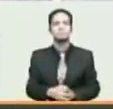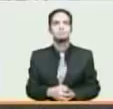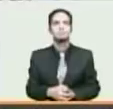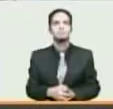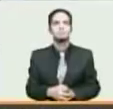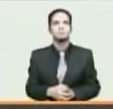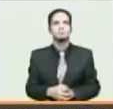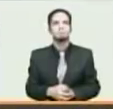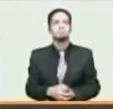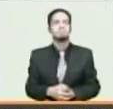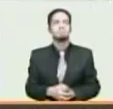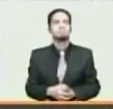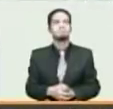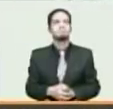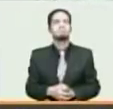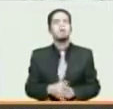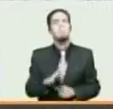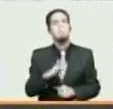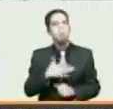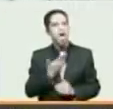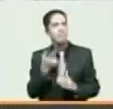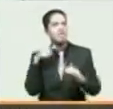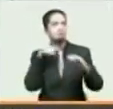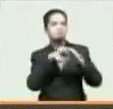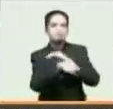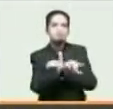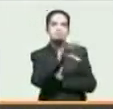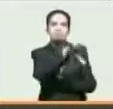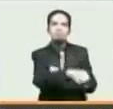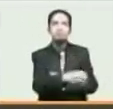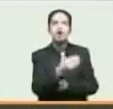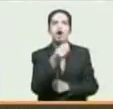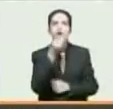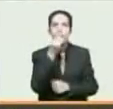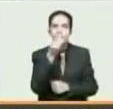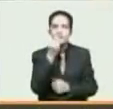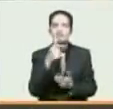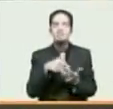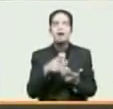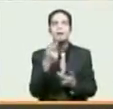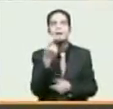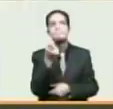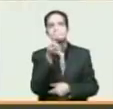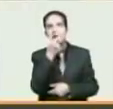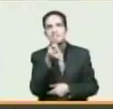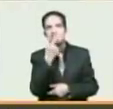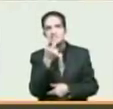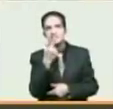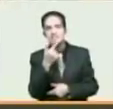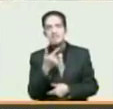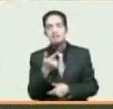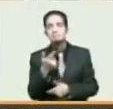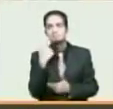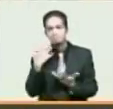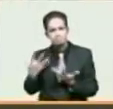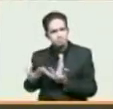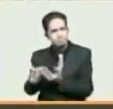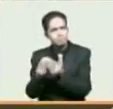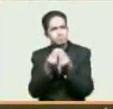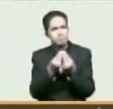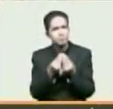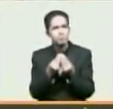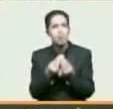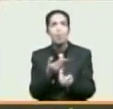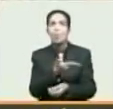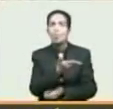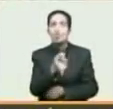que tenga acceso a lo más sagrado, que son los alimentos y la medicina. Vamos a construirlo entre todos. Señor opositor, a